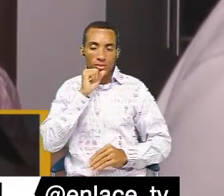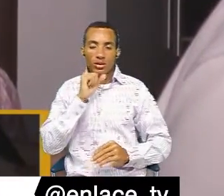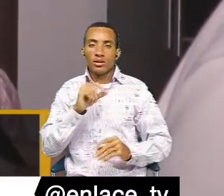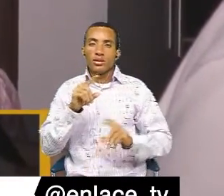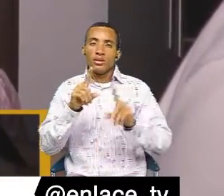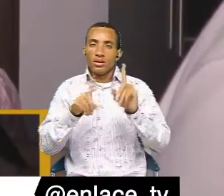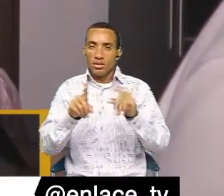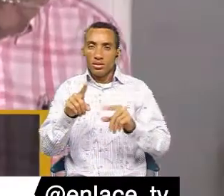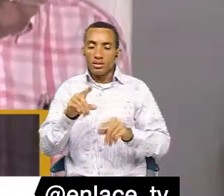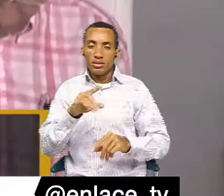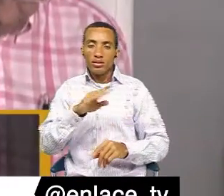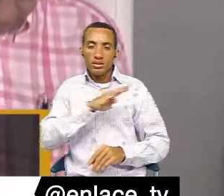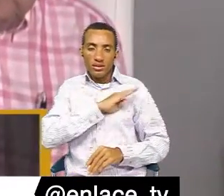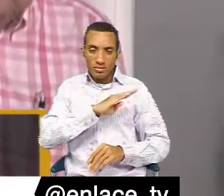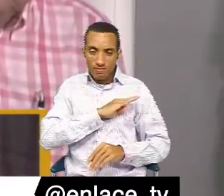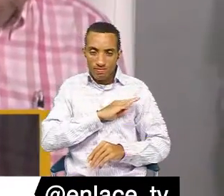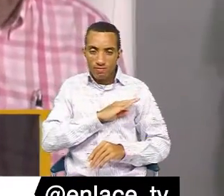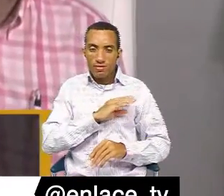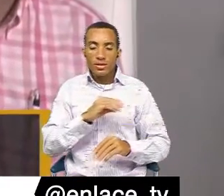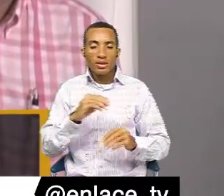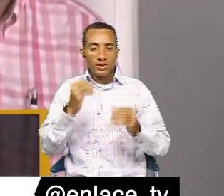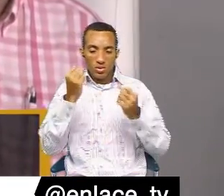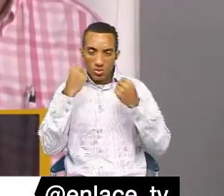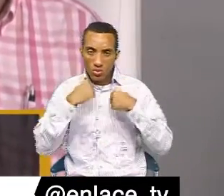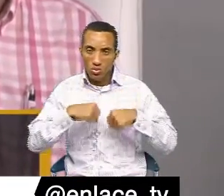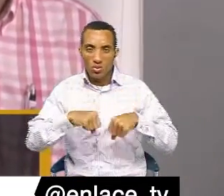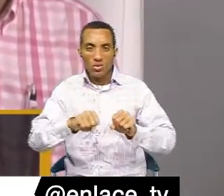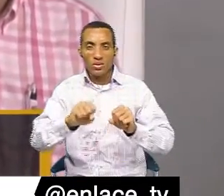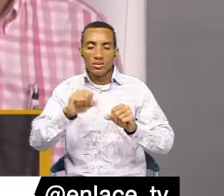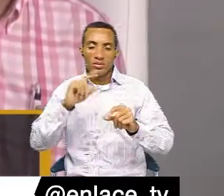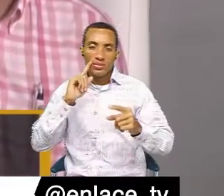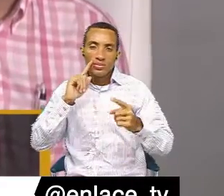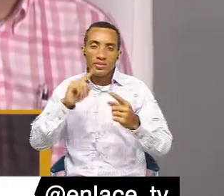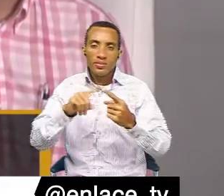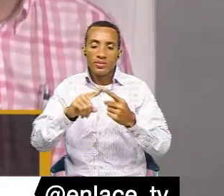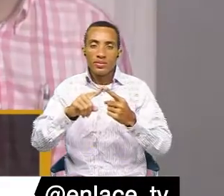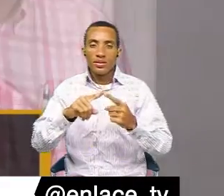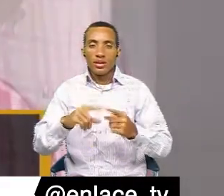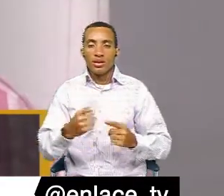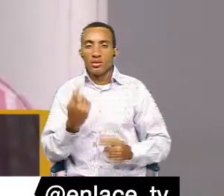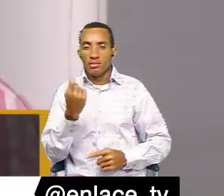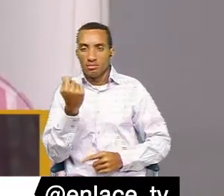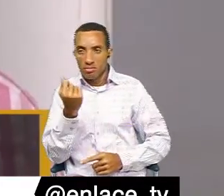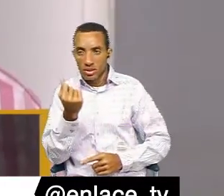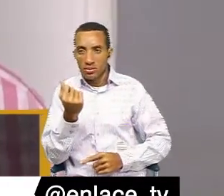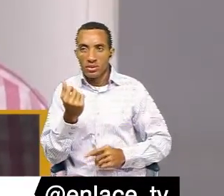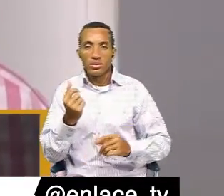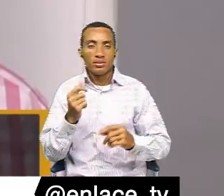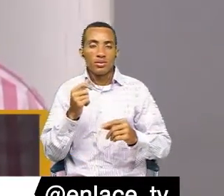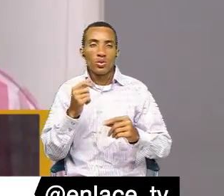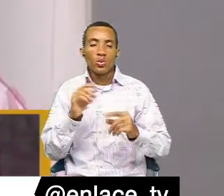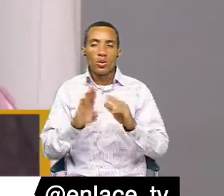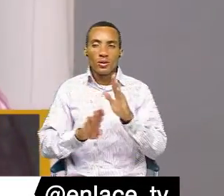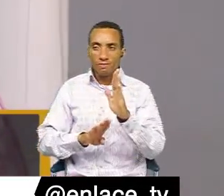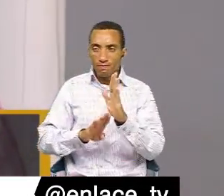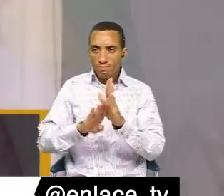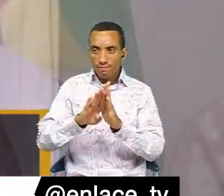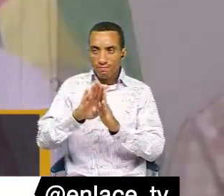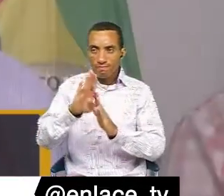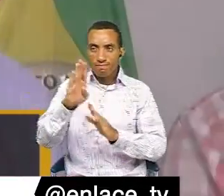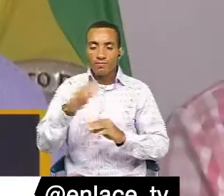una administración municipal que se ha empeñado en hacer que precisamente la economía de Barranca Bermeja tome un giro diferente alrededor